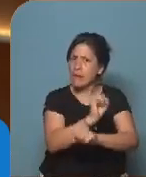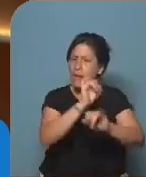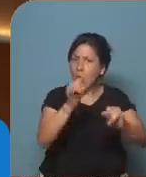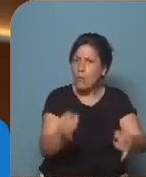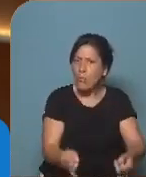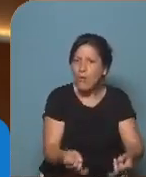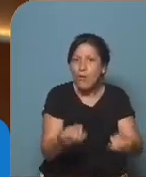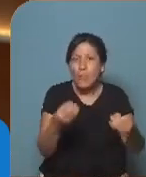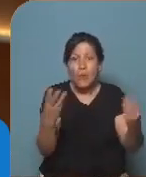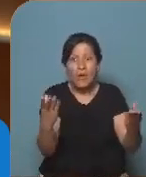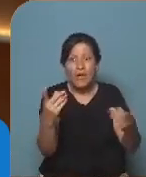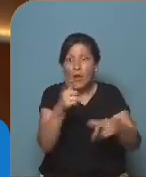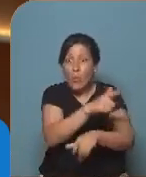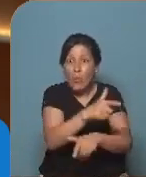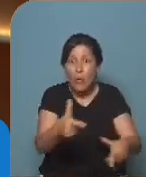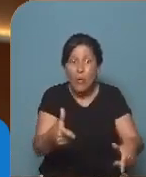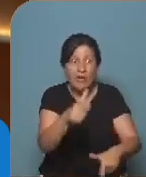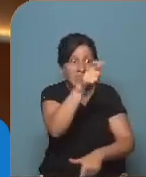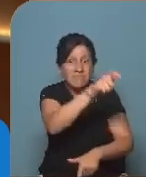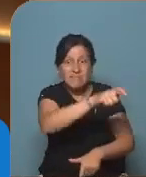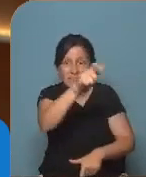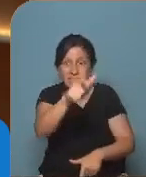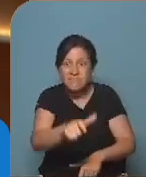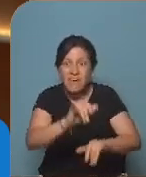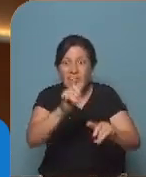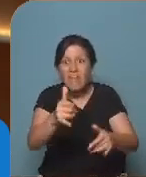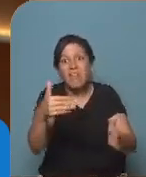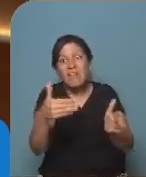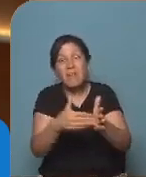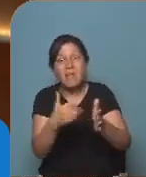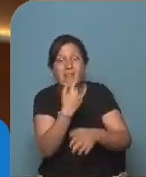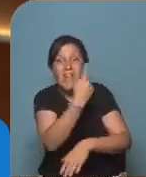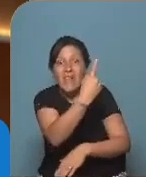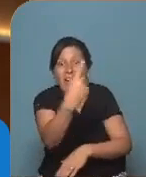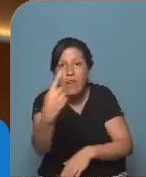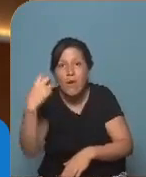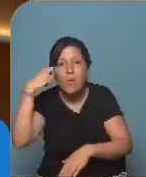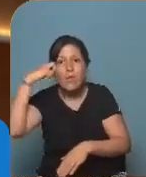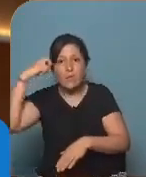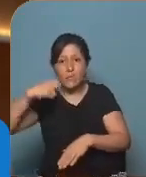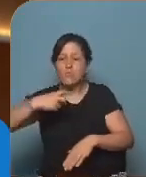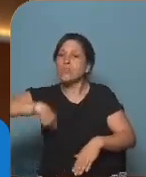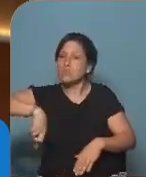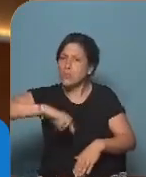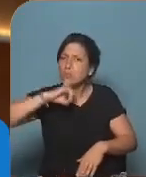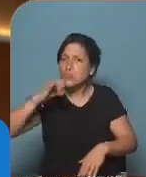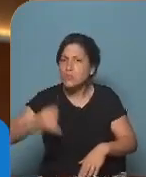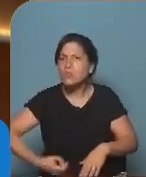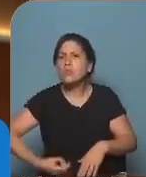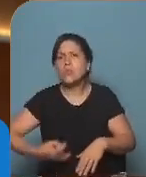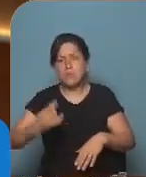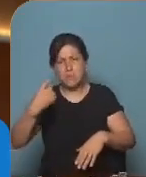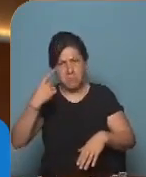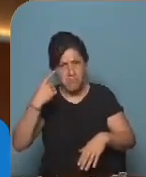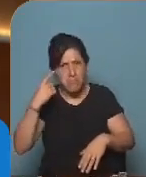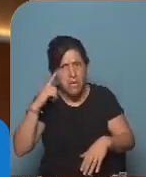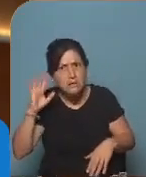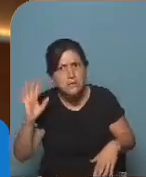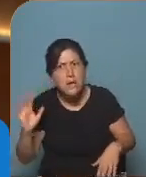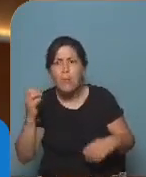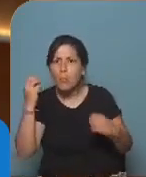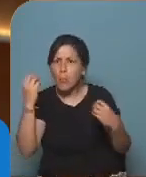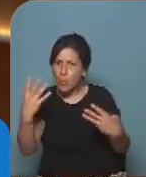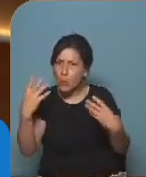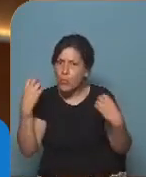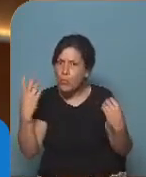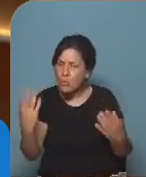a disposición de la discrecionalidad del juez. Entonces, por un lado, aplaudimos que se esté estableciendo un régimen